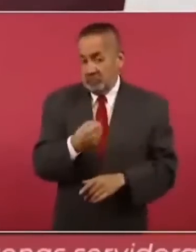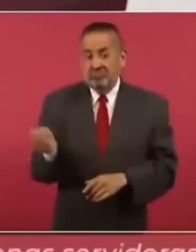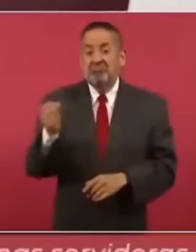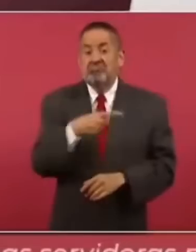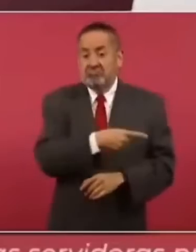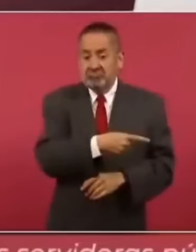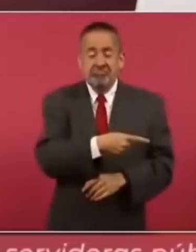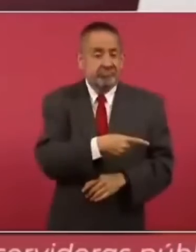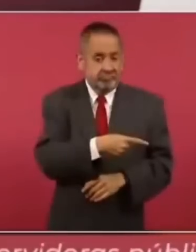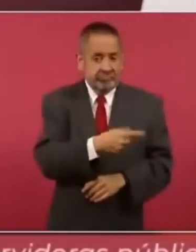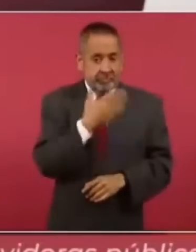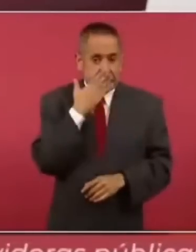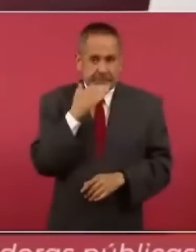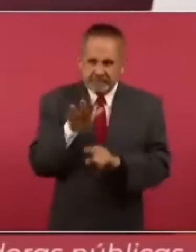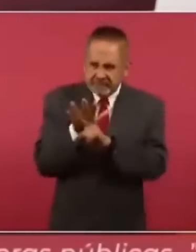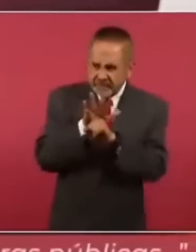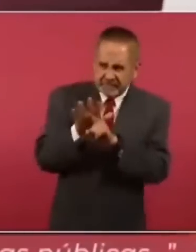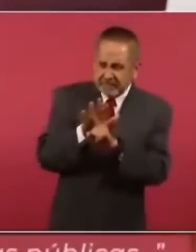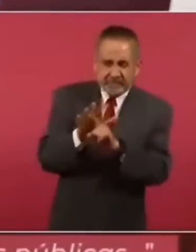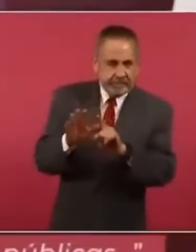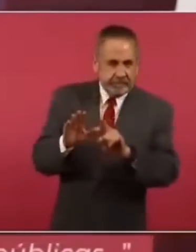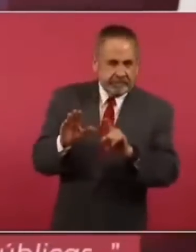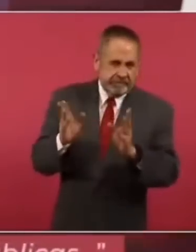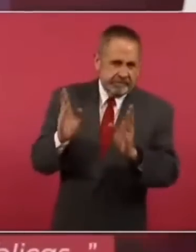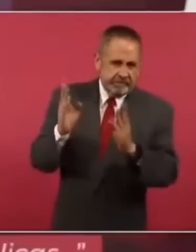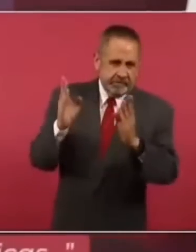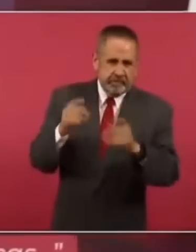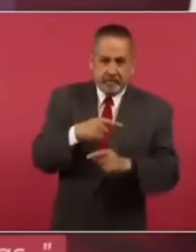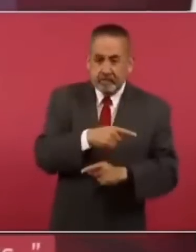para manipular.